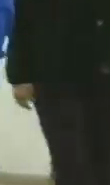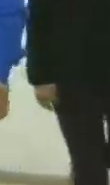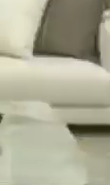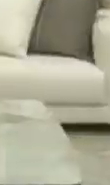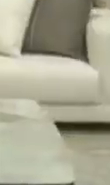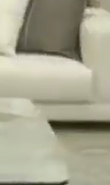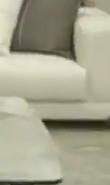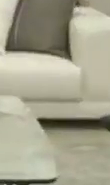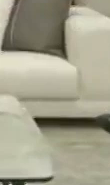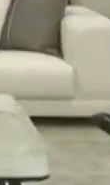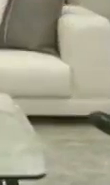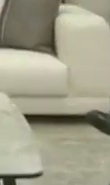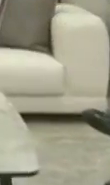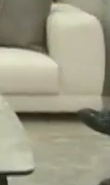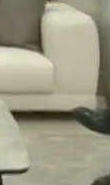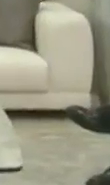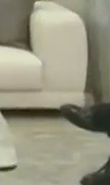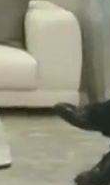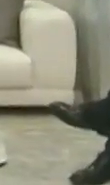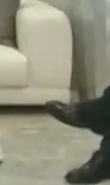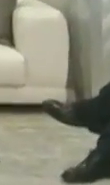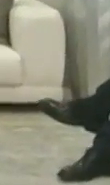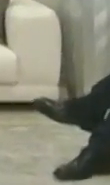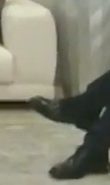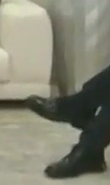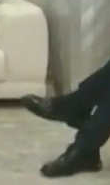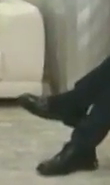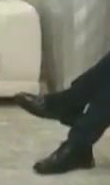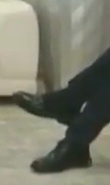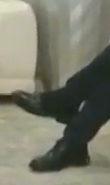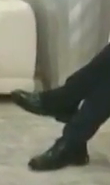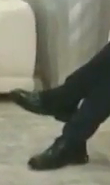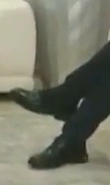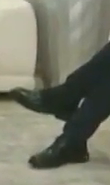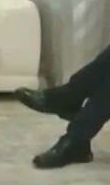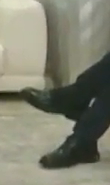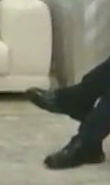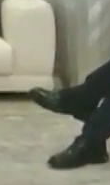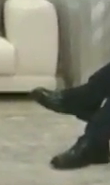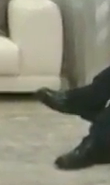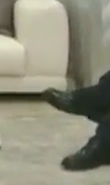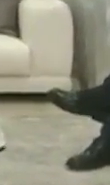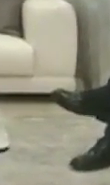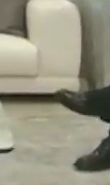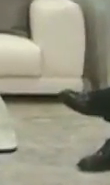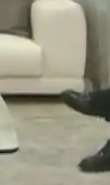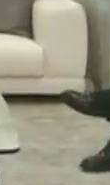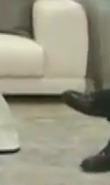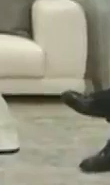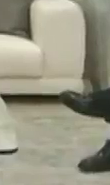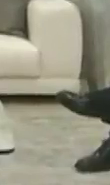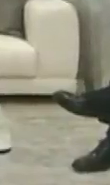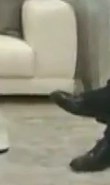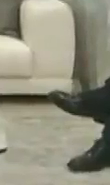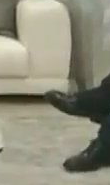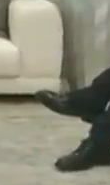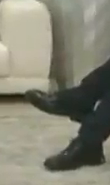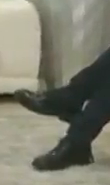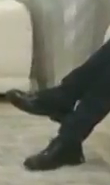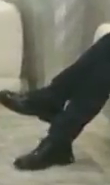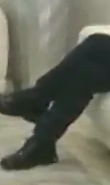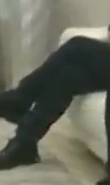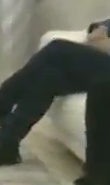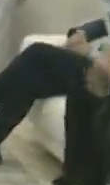Iniciamos esta transmisión desde el Palacio de Miraflores. A esta hora, el presidente constitucional de la República Bolivariana